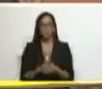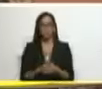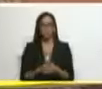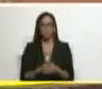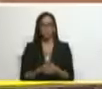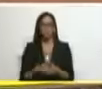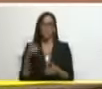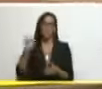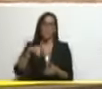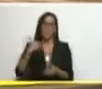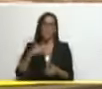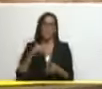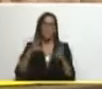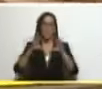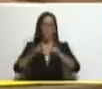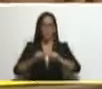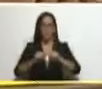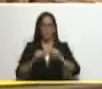el derecho colonial